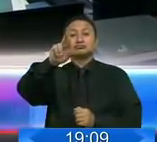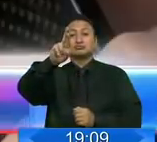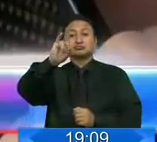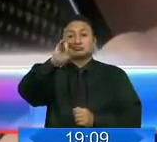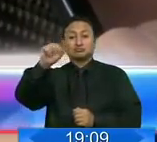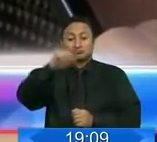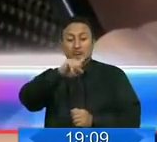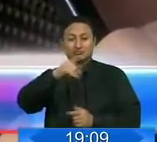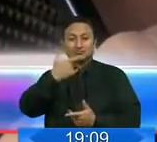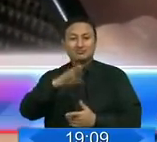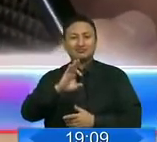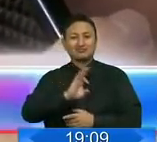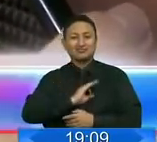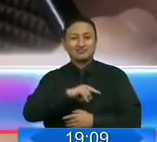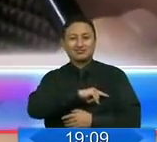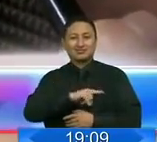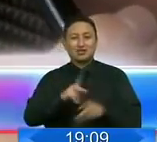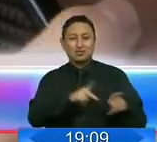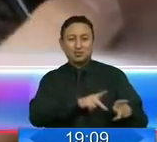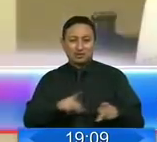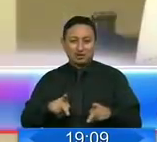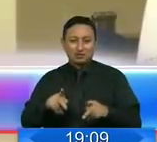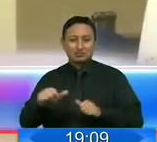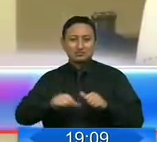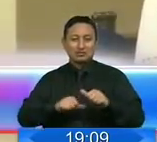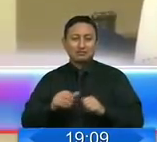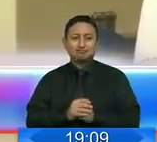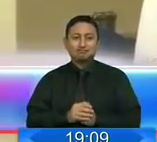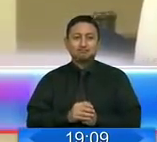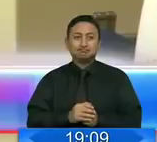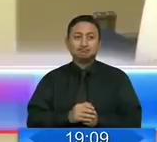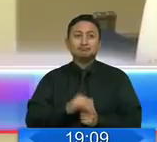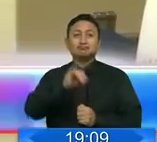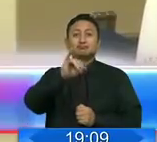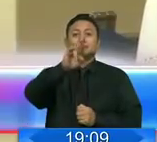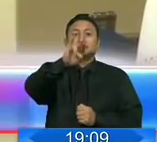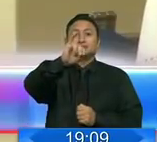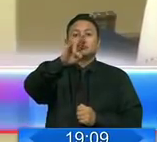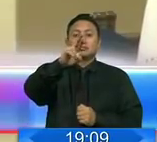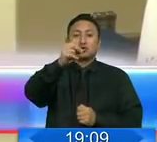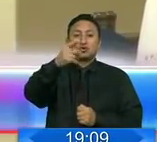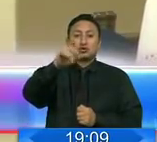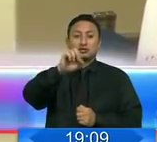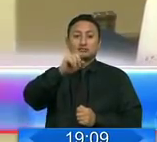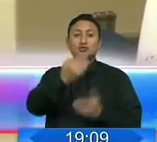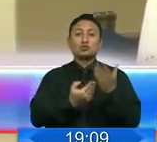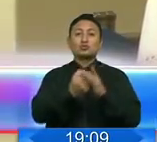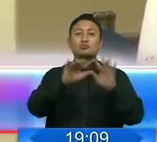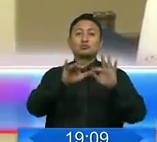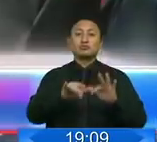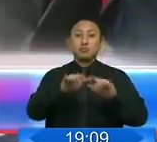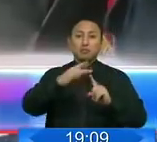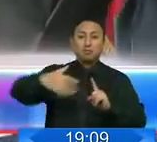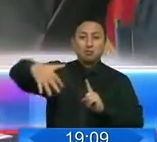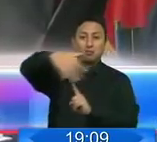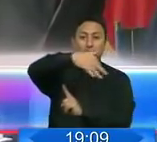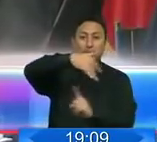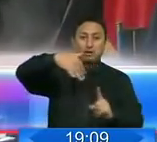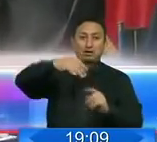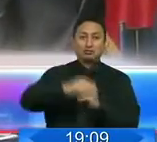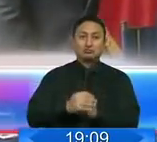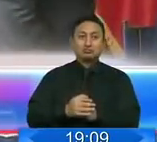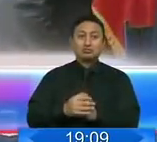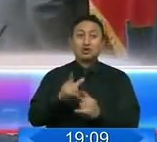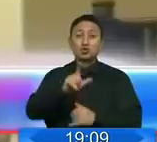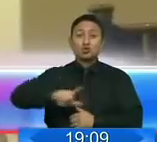administración y planificación como asesor externo, y Marianela Irigoyen, que será la nueva secretaria de Ambiente. Ella fue presentada este día